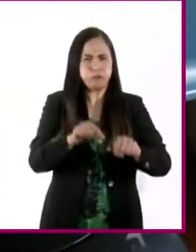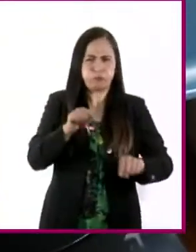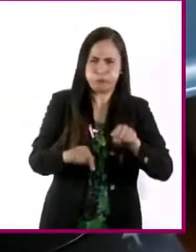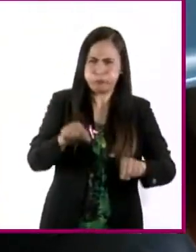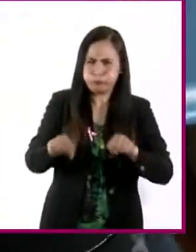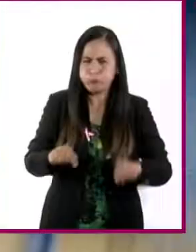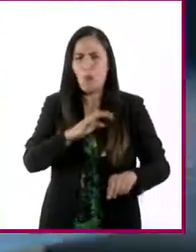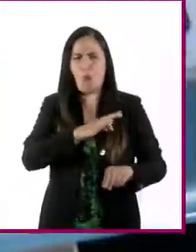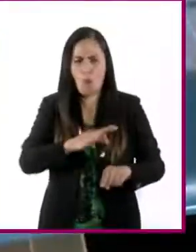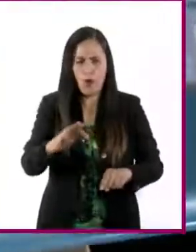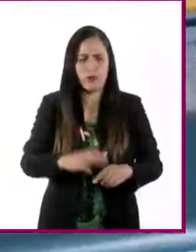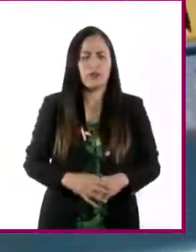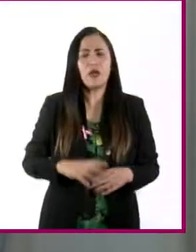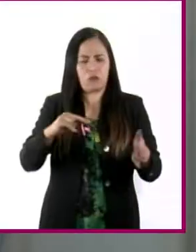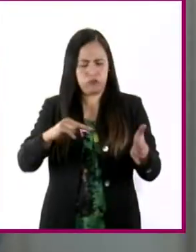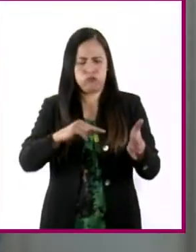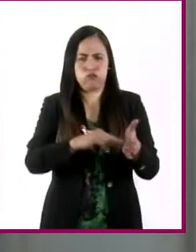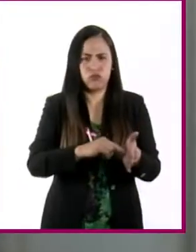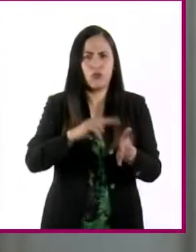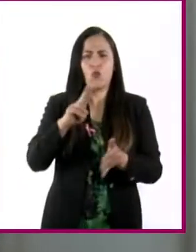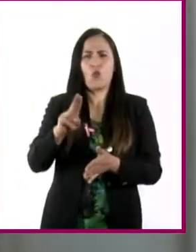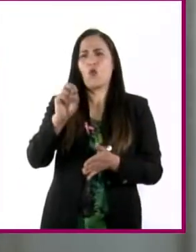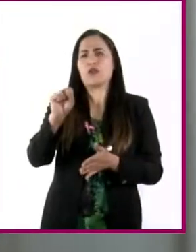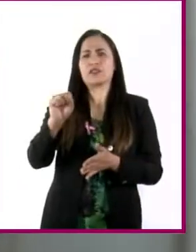siguiente reportaje. Adelante, Pepe.